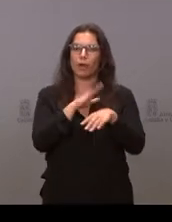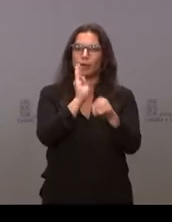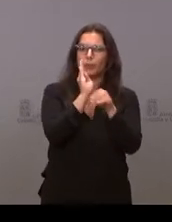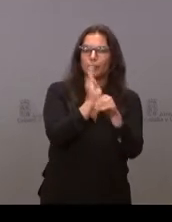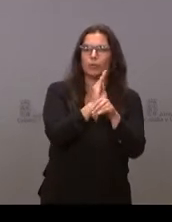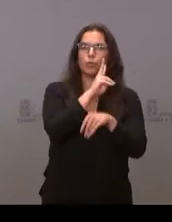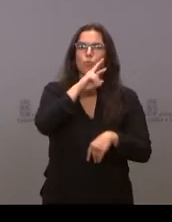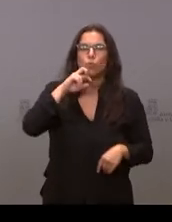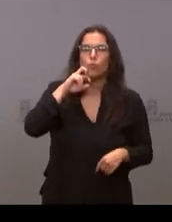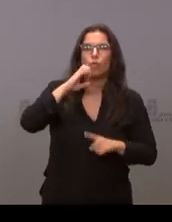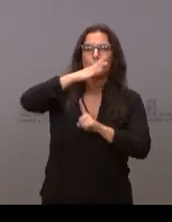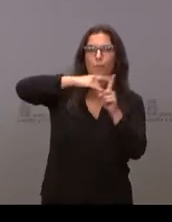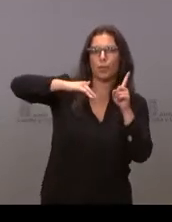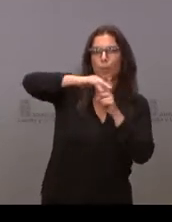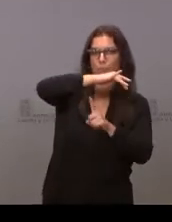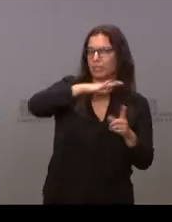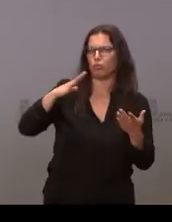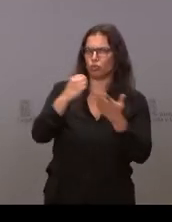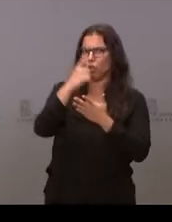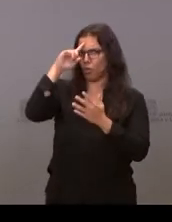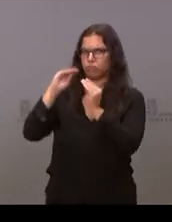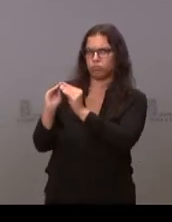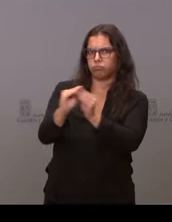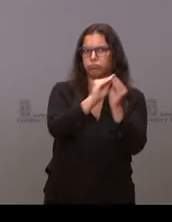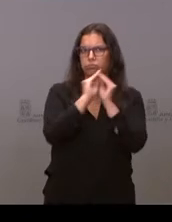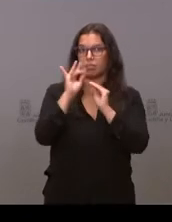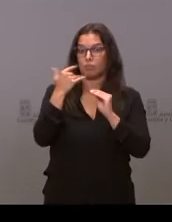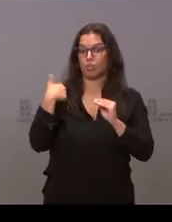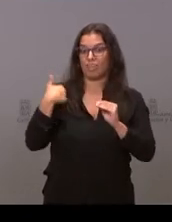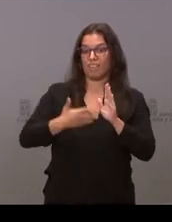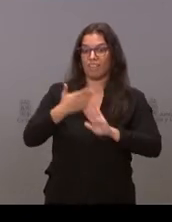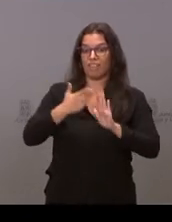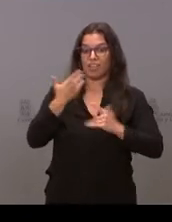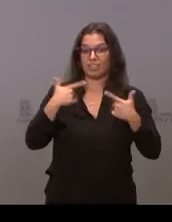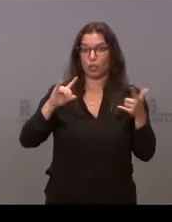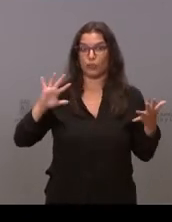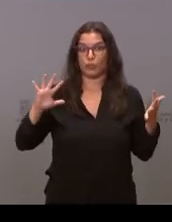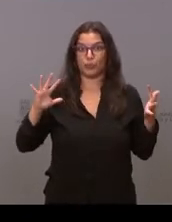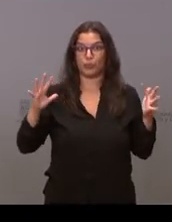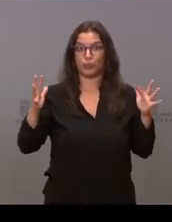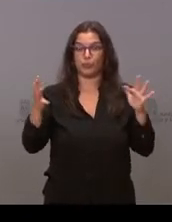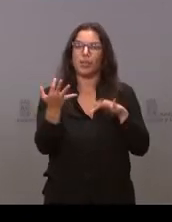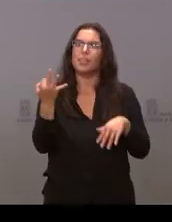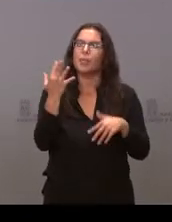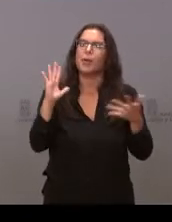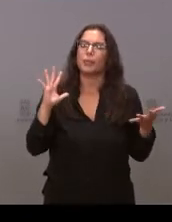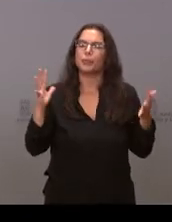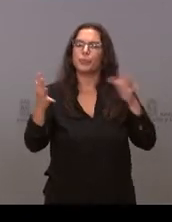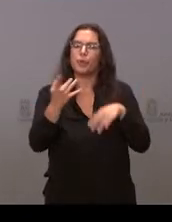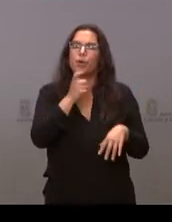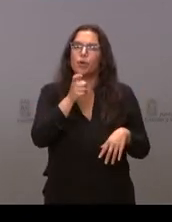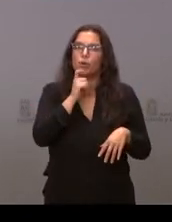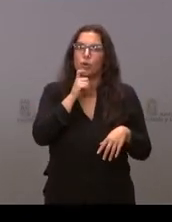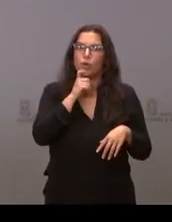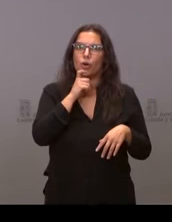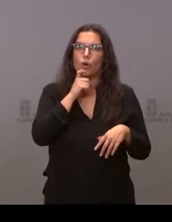ambiente, pero esta transición, que ya está en marcha en el sector, debe hacerse sin poner en riesgo